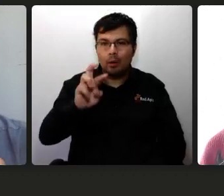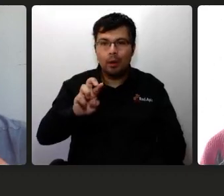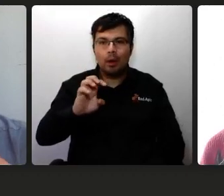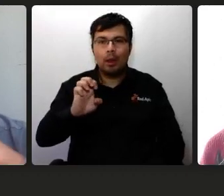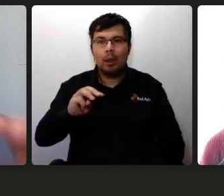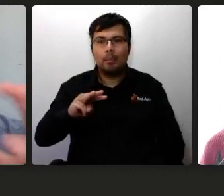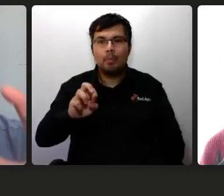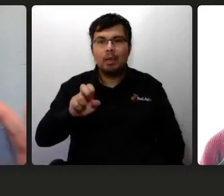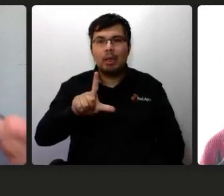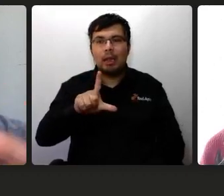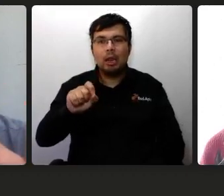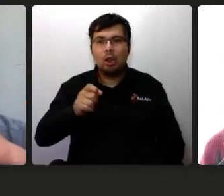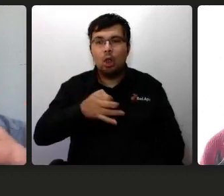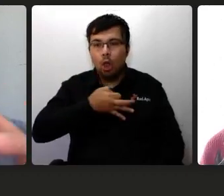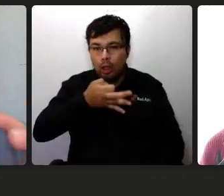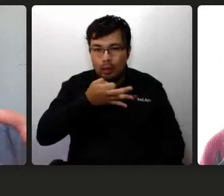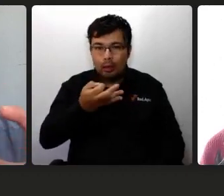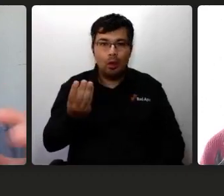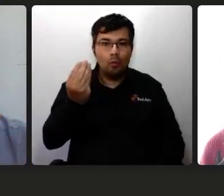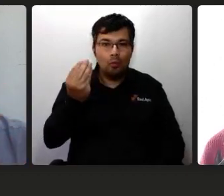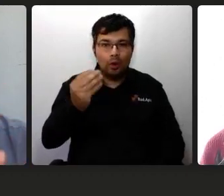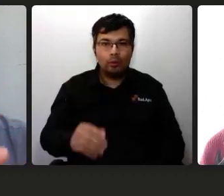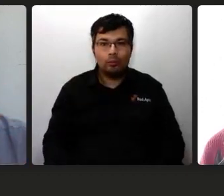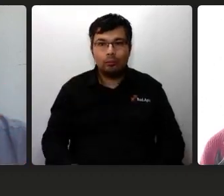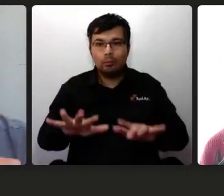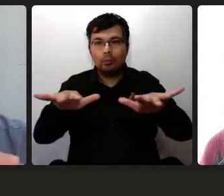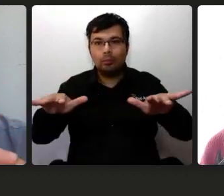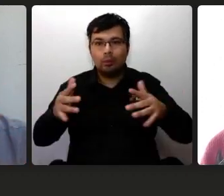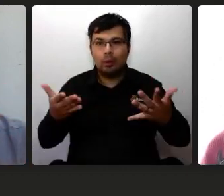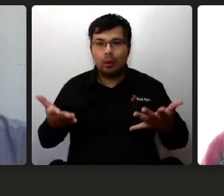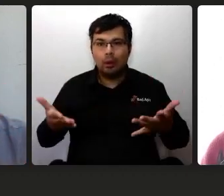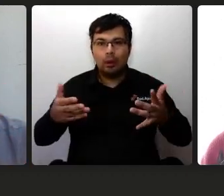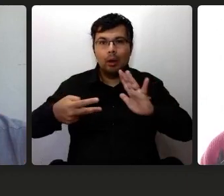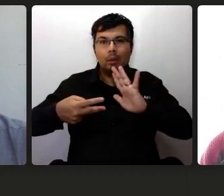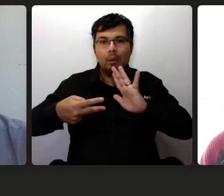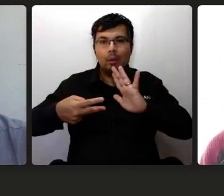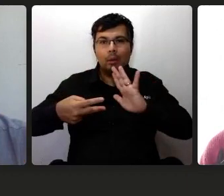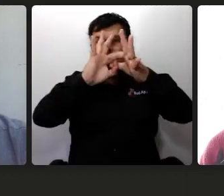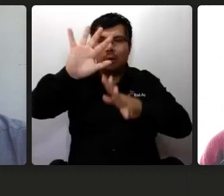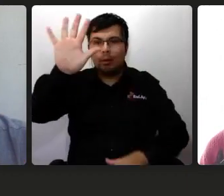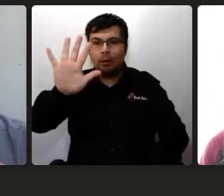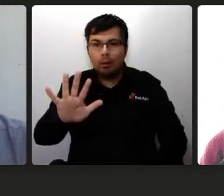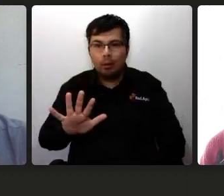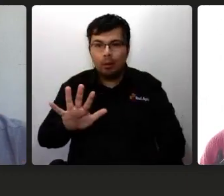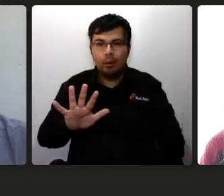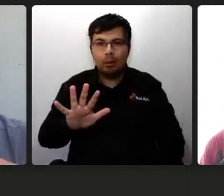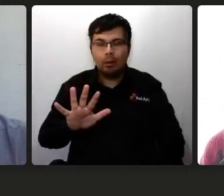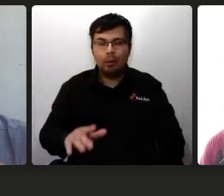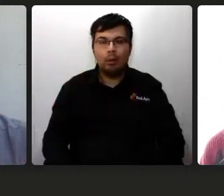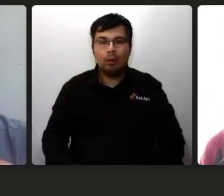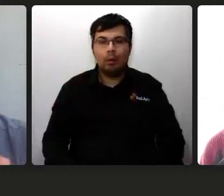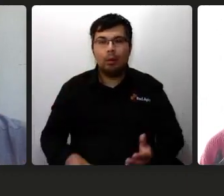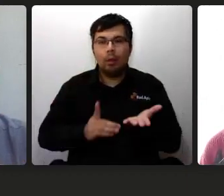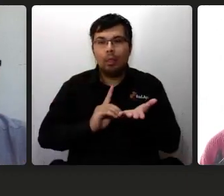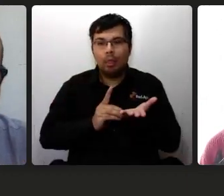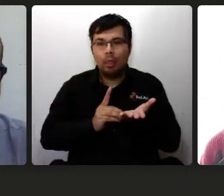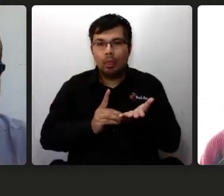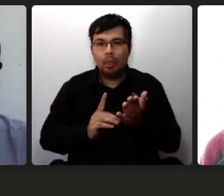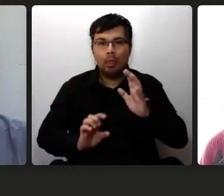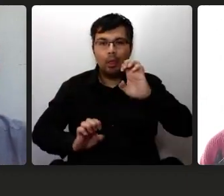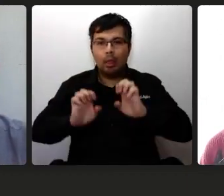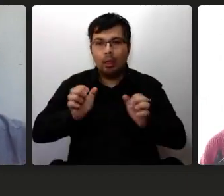hace la siguiente observación o el excelente comentario. Dice, dada la complejidad del ecosistema digital para las pymes, que a su vez deben focalizarse en lo